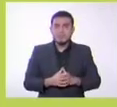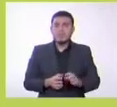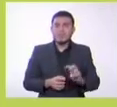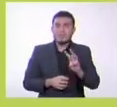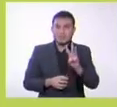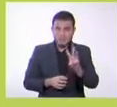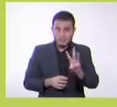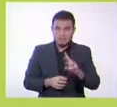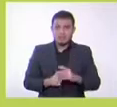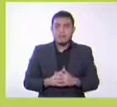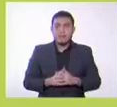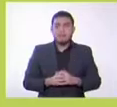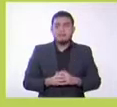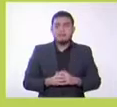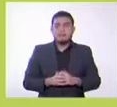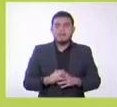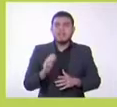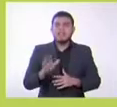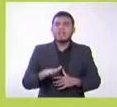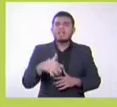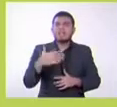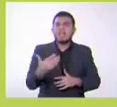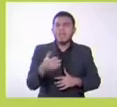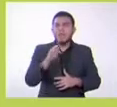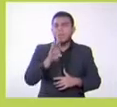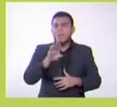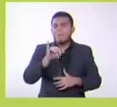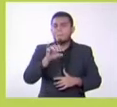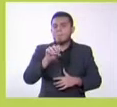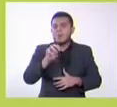Pregunta 3. ¿Qué es un bioma?